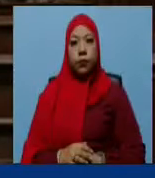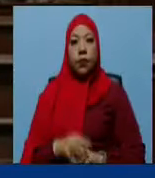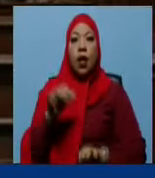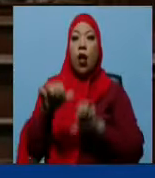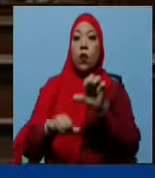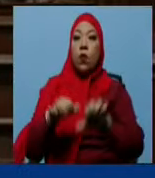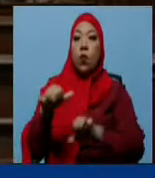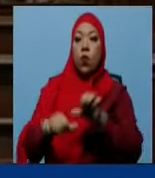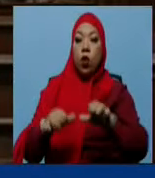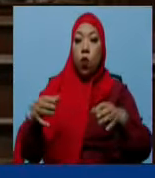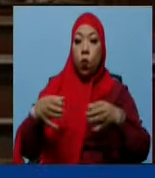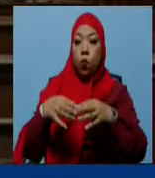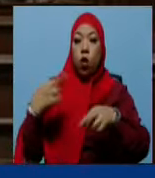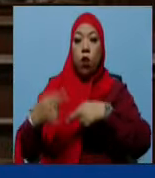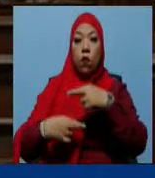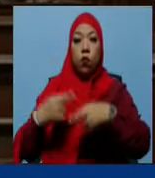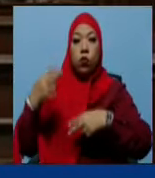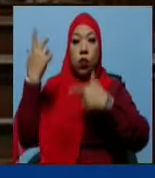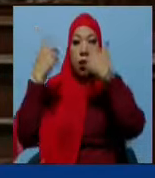el comandante Chávez,